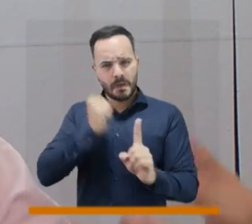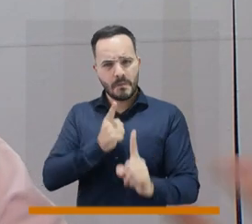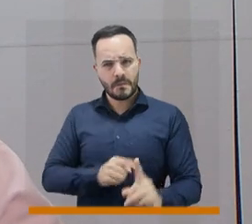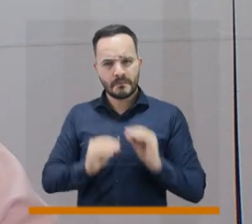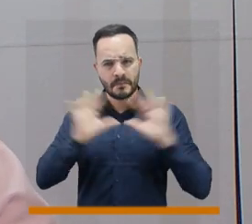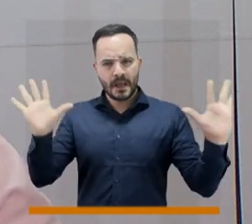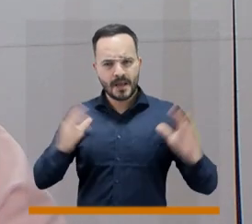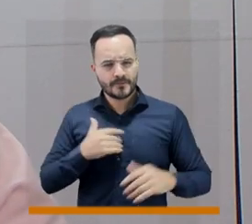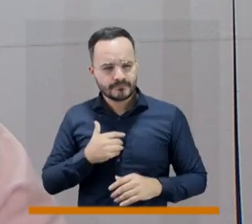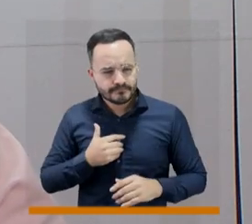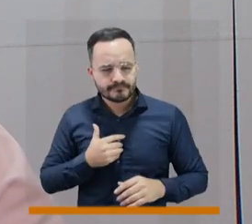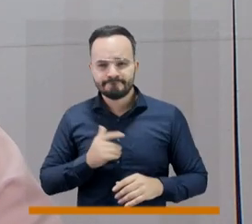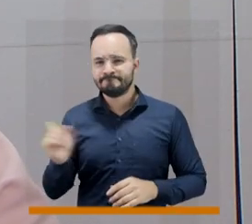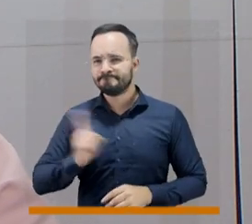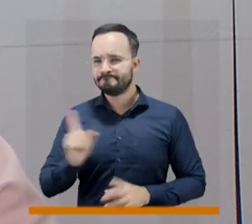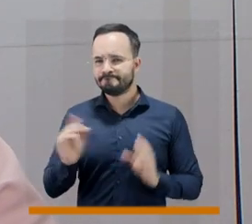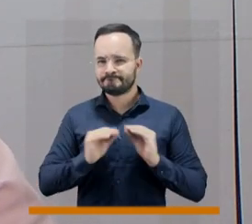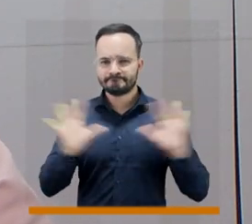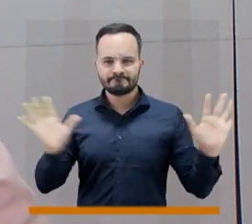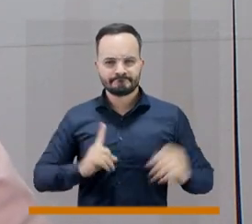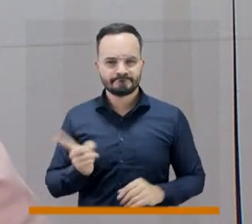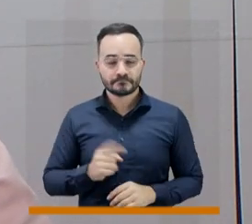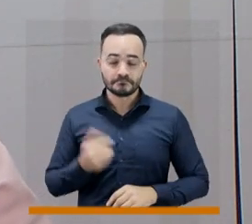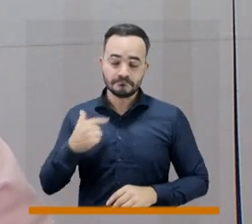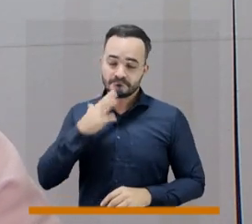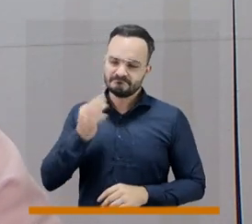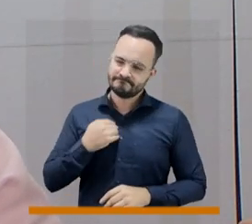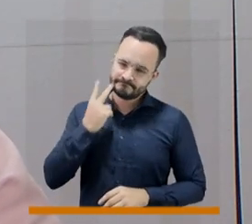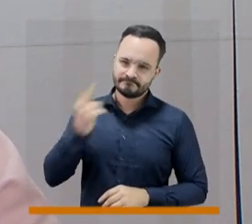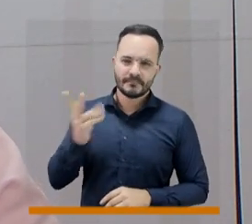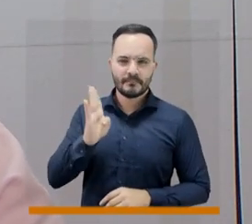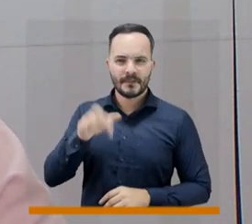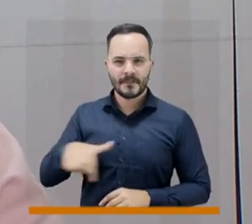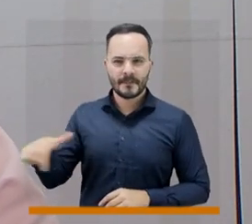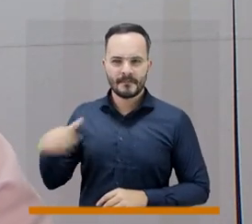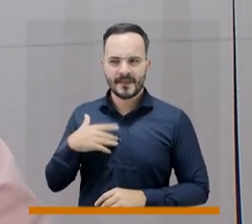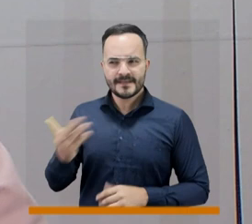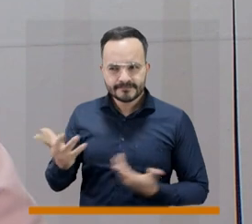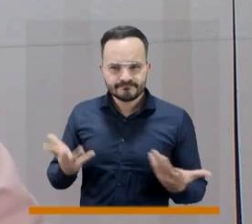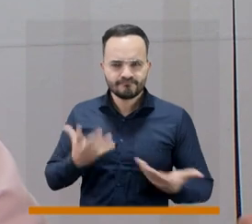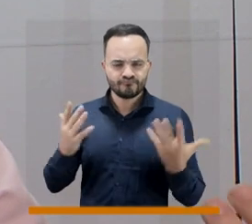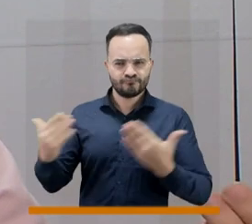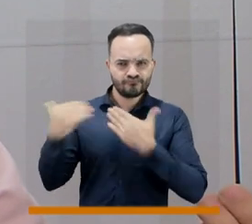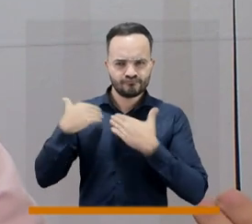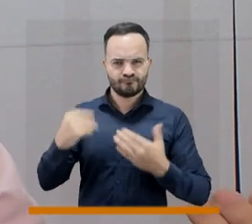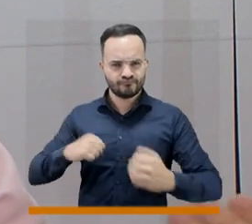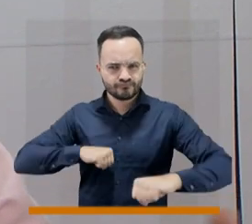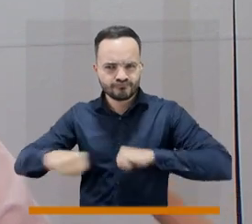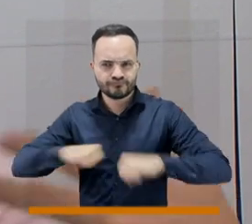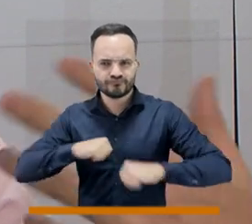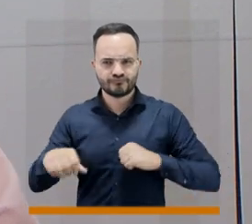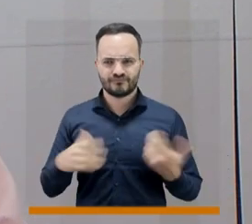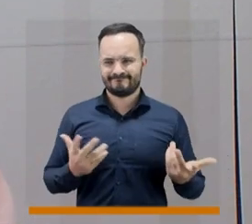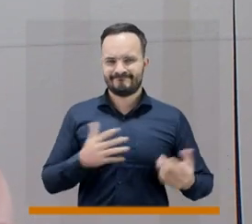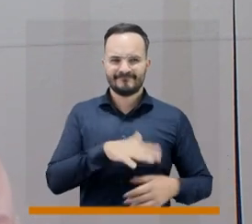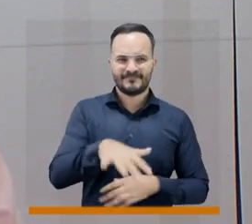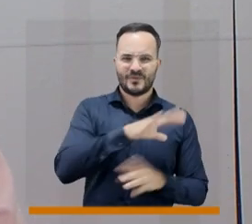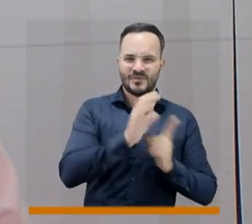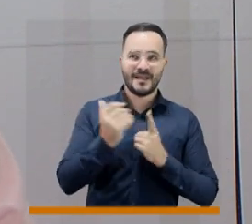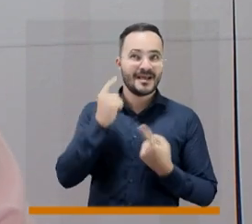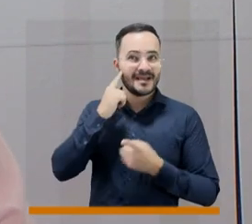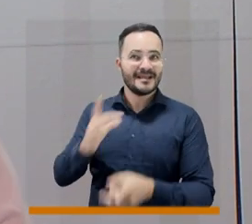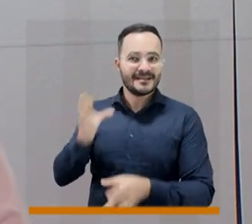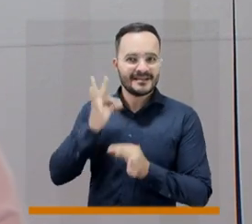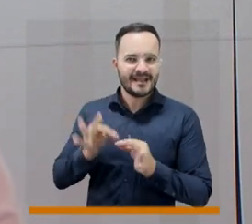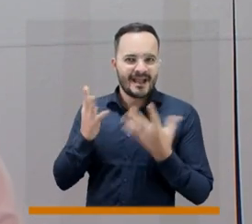no fue específico, y lo que sentimos es que la biblioteca hoy, la verdad, no está siendo liderada